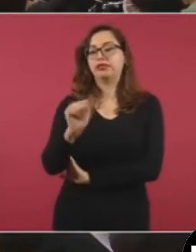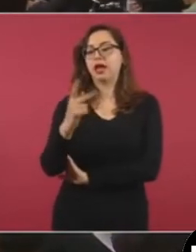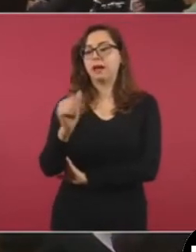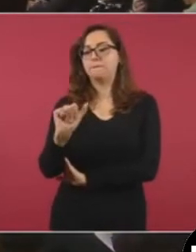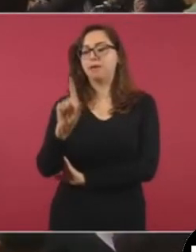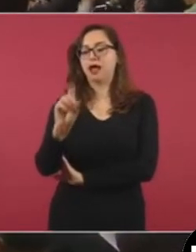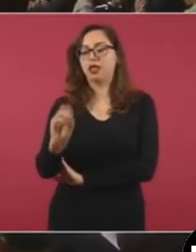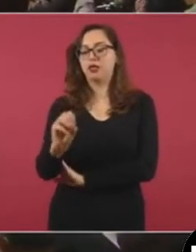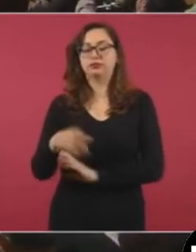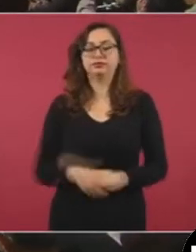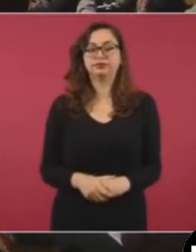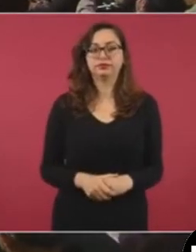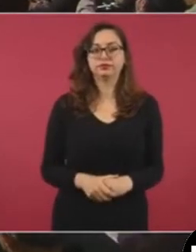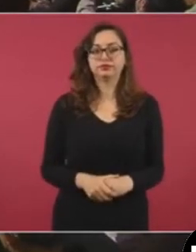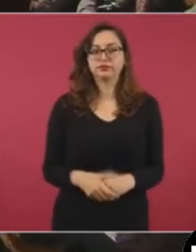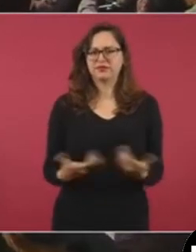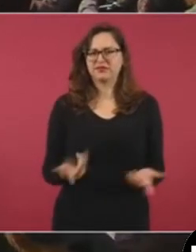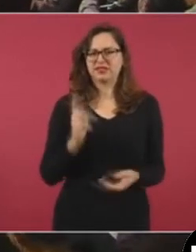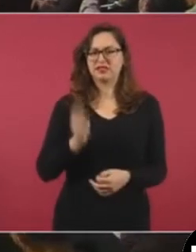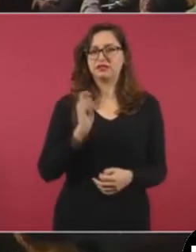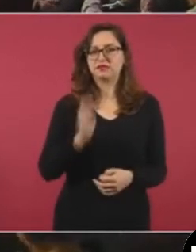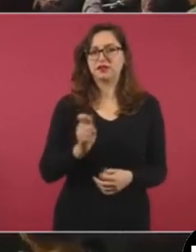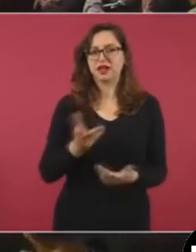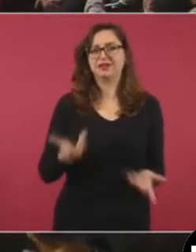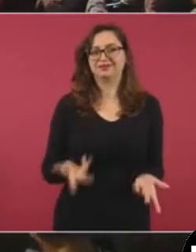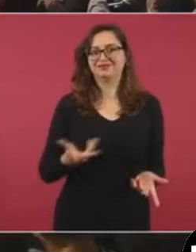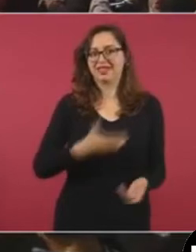De Abel Quesada, sí. Y